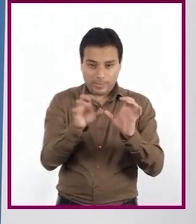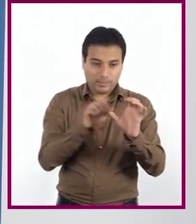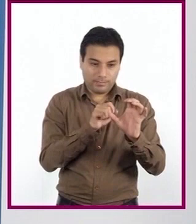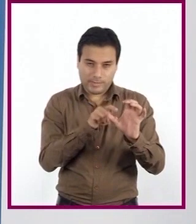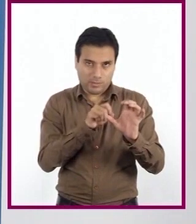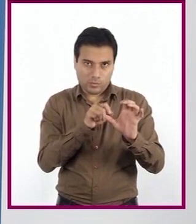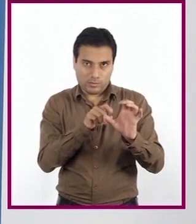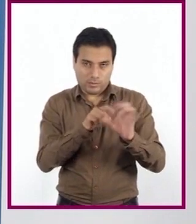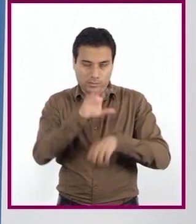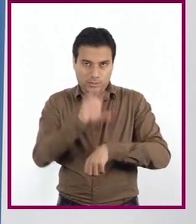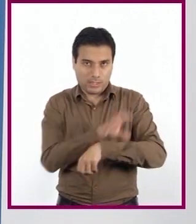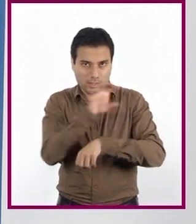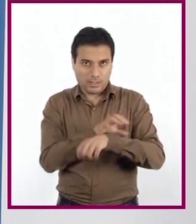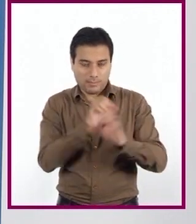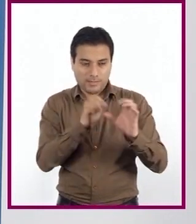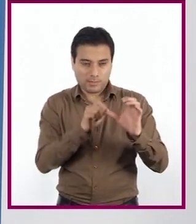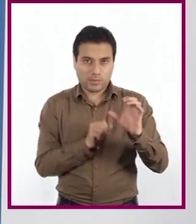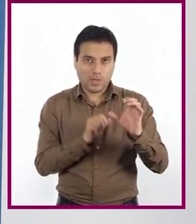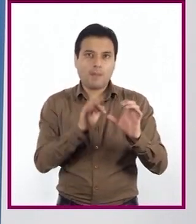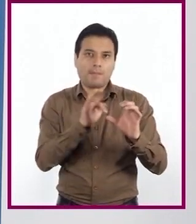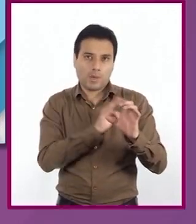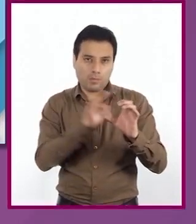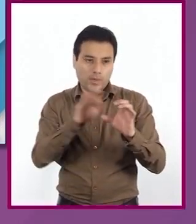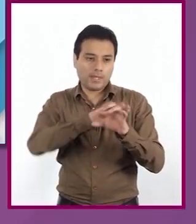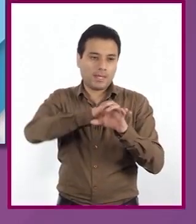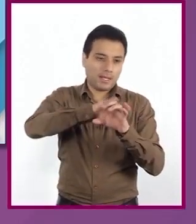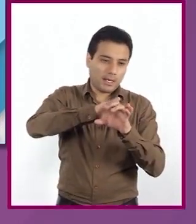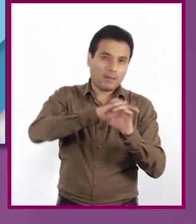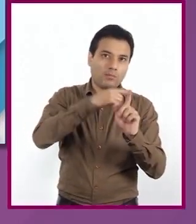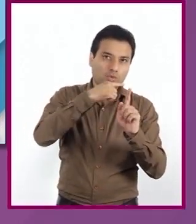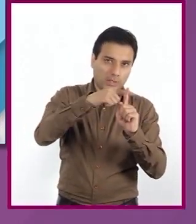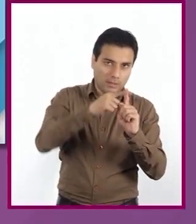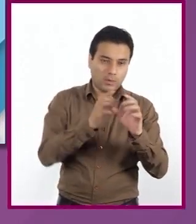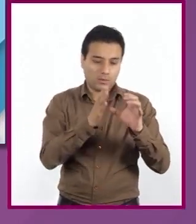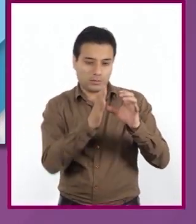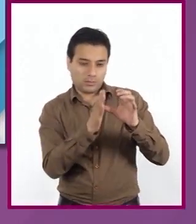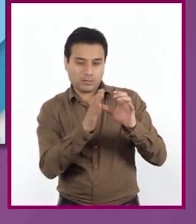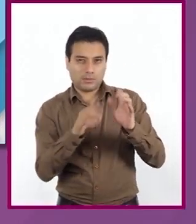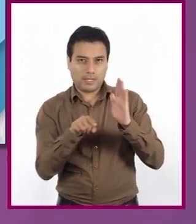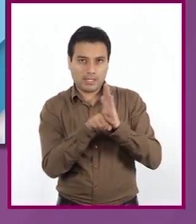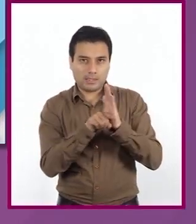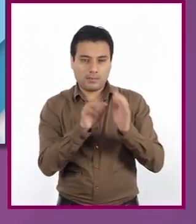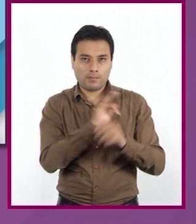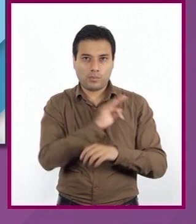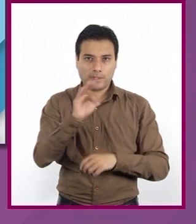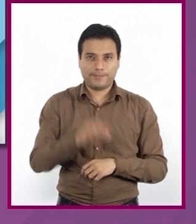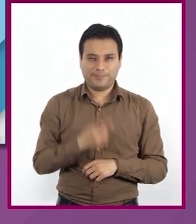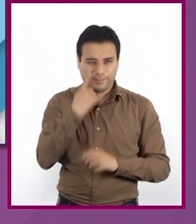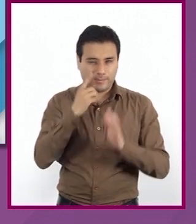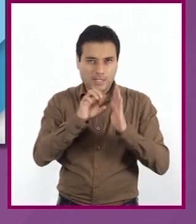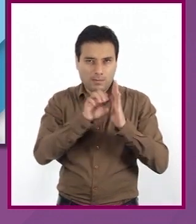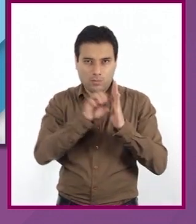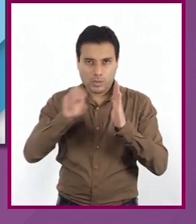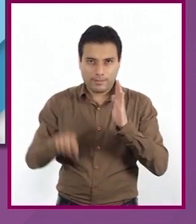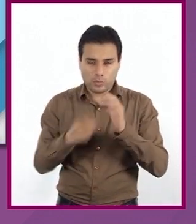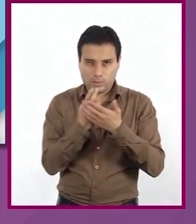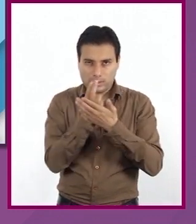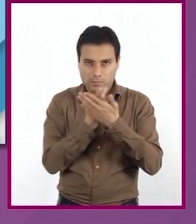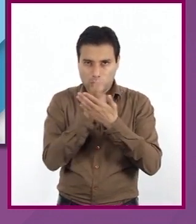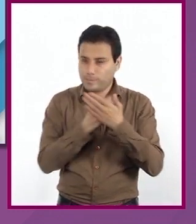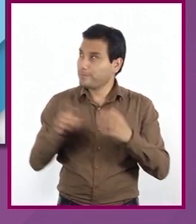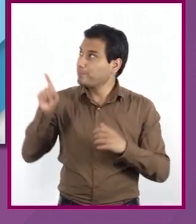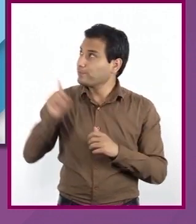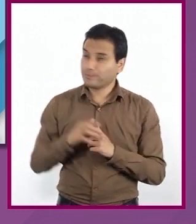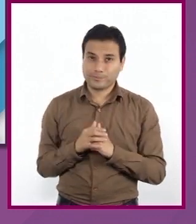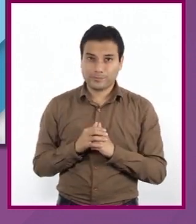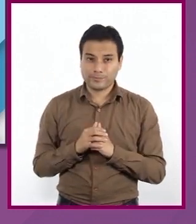carga positivamente y en otras negativamente. En el caso de las ilustraciones, vemos que las cargas negativas del